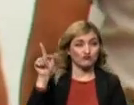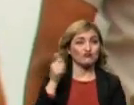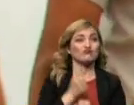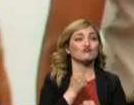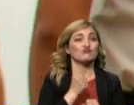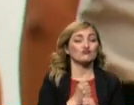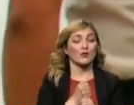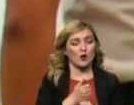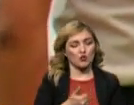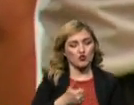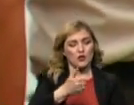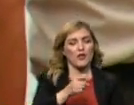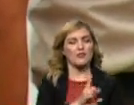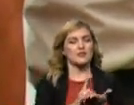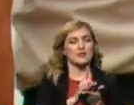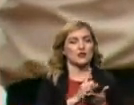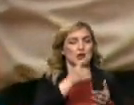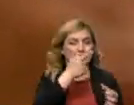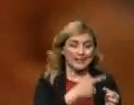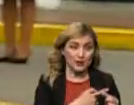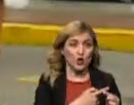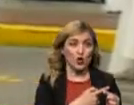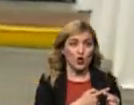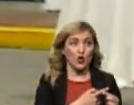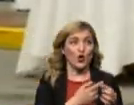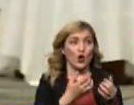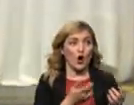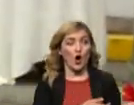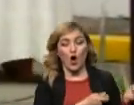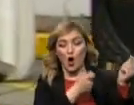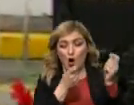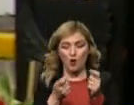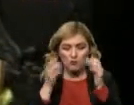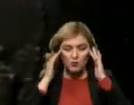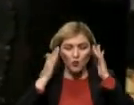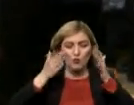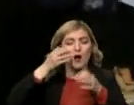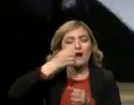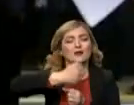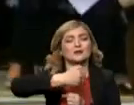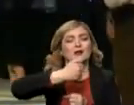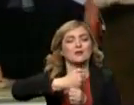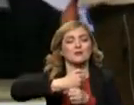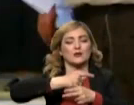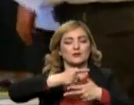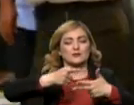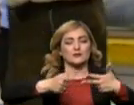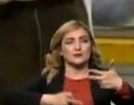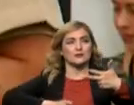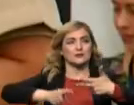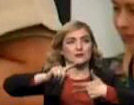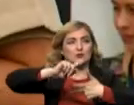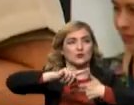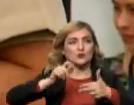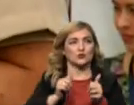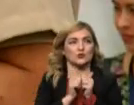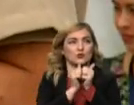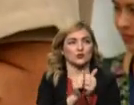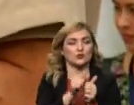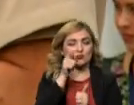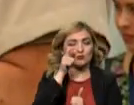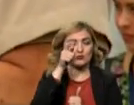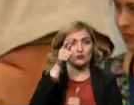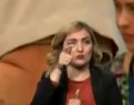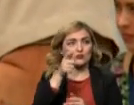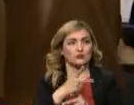desempeñaba como comandante del Distrito Metropolitano de Quito, ofrece ahora enfocar su trabajo en 3 ejes. Trabajaré conjuntamente con Fiscalía